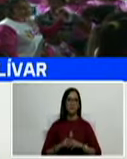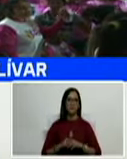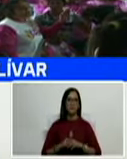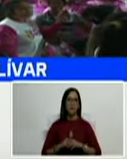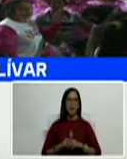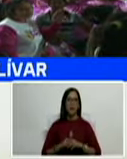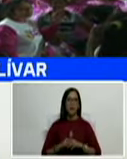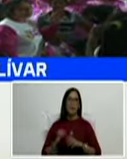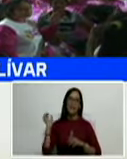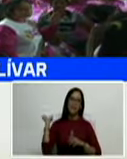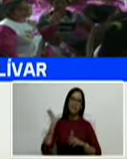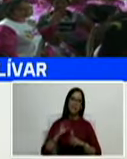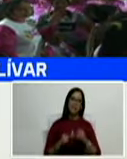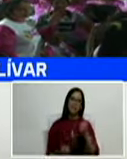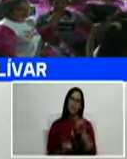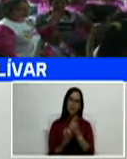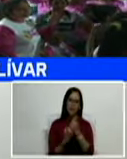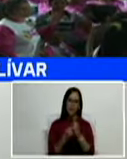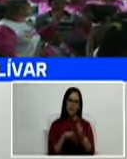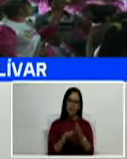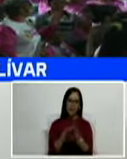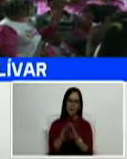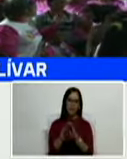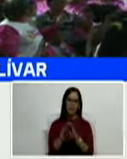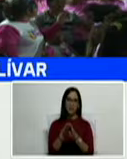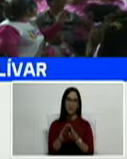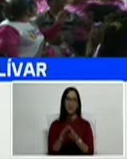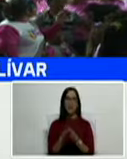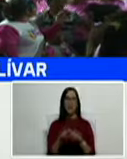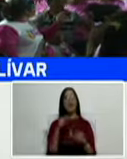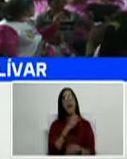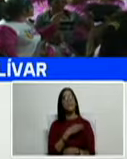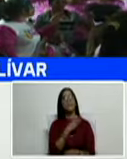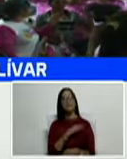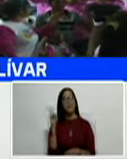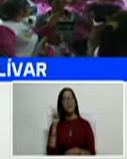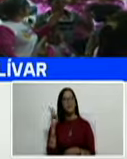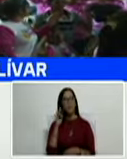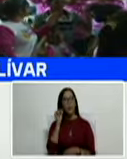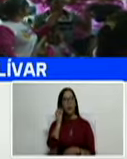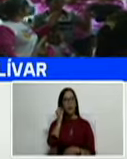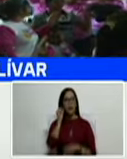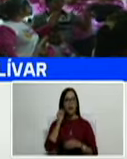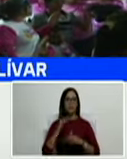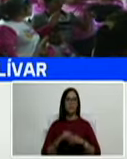para llevar adelante la gran misión Venezuela Mujer